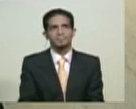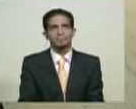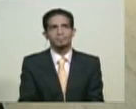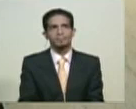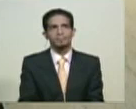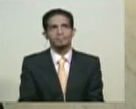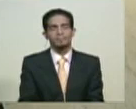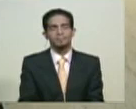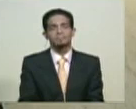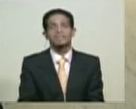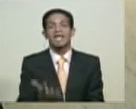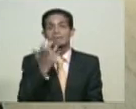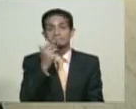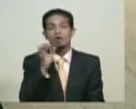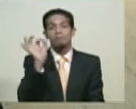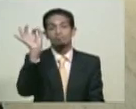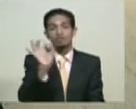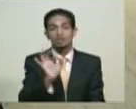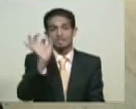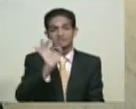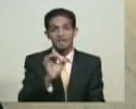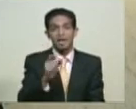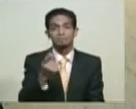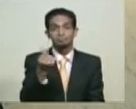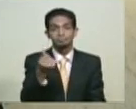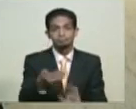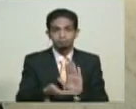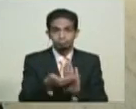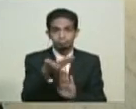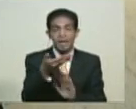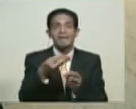a la inflación, al tipo de cambio.